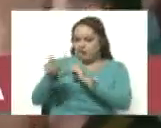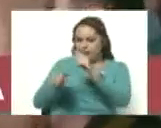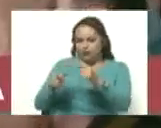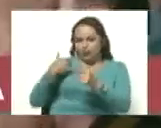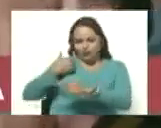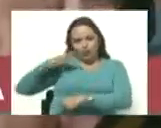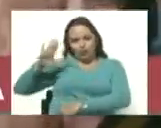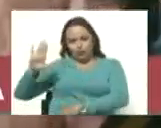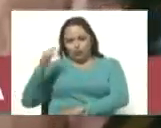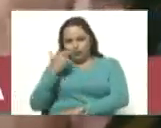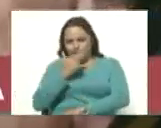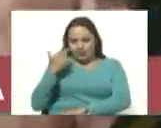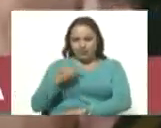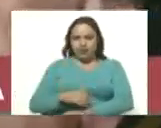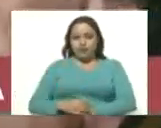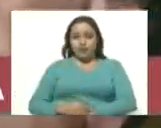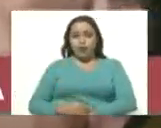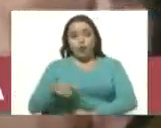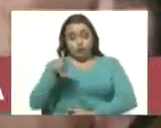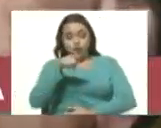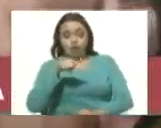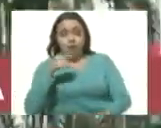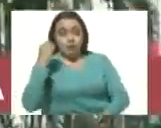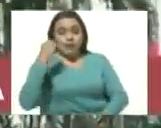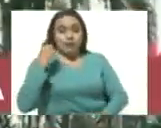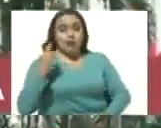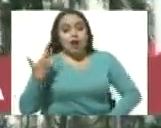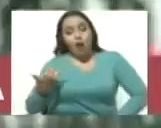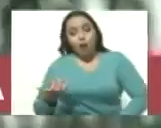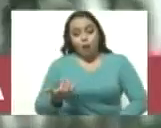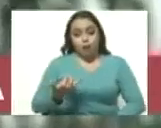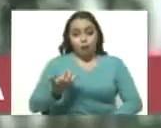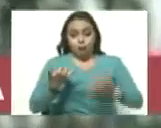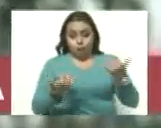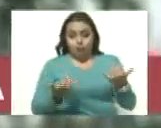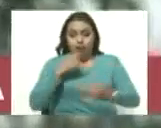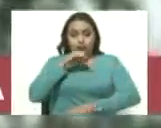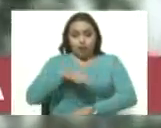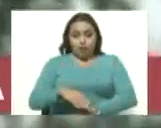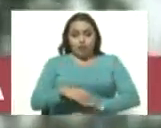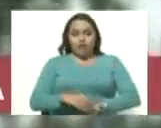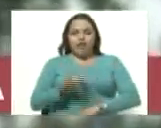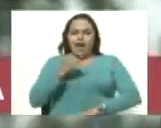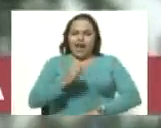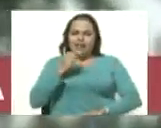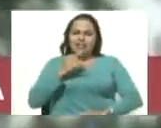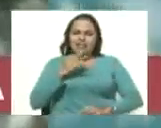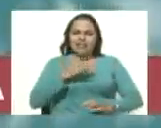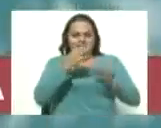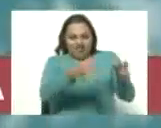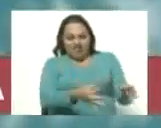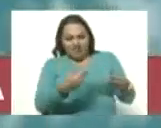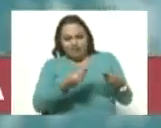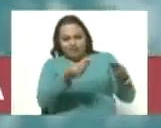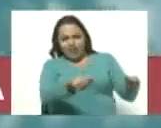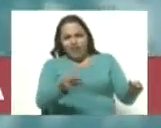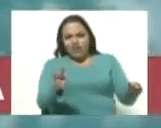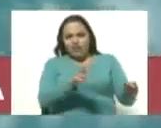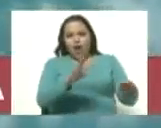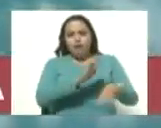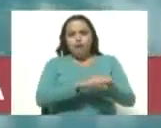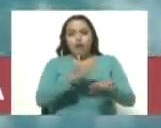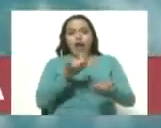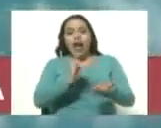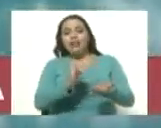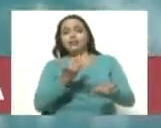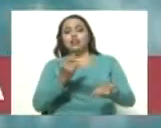no considere usted que los eventos históricos actuales le están dando la razón a venezuela porque un momento reciente